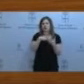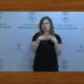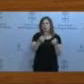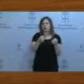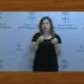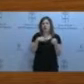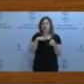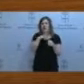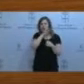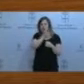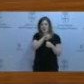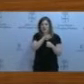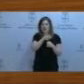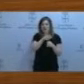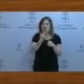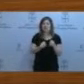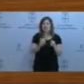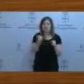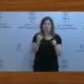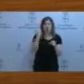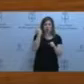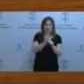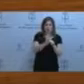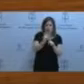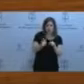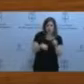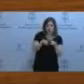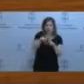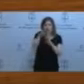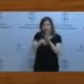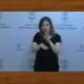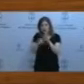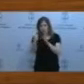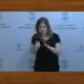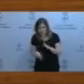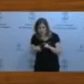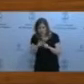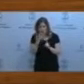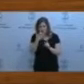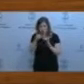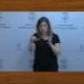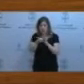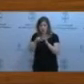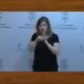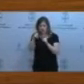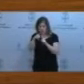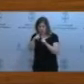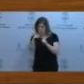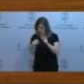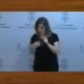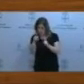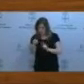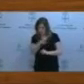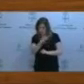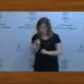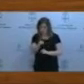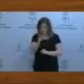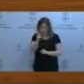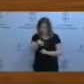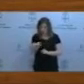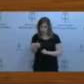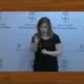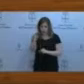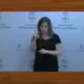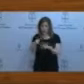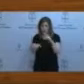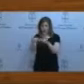Narcea se desarrolla la misma actividad y en las mismas condiciones que, por ejemplo, en el vecino centro de salud de Tineo, que se construyó, ya le